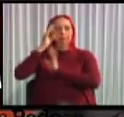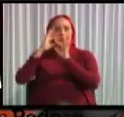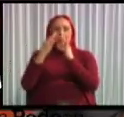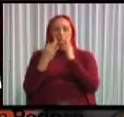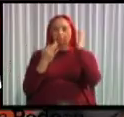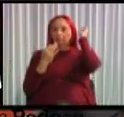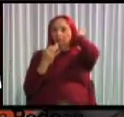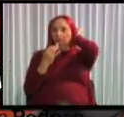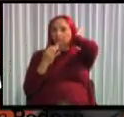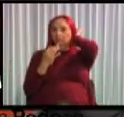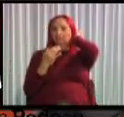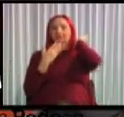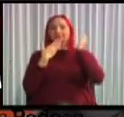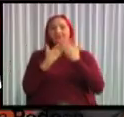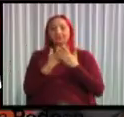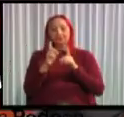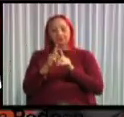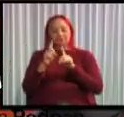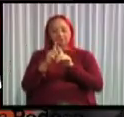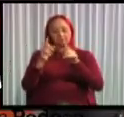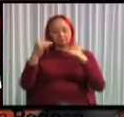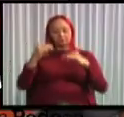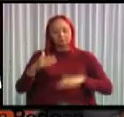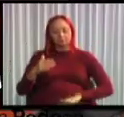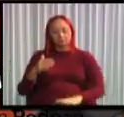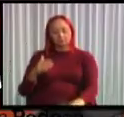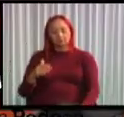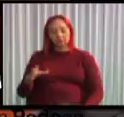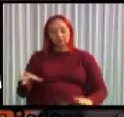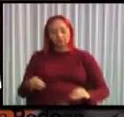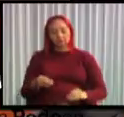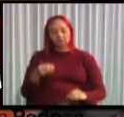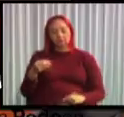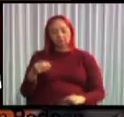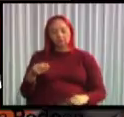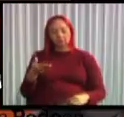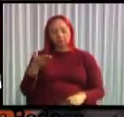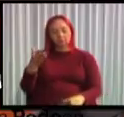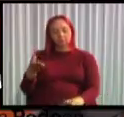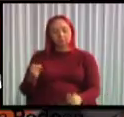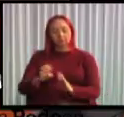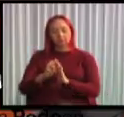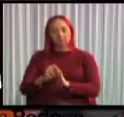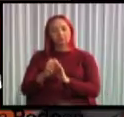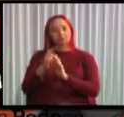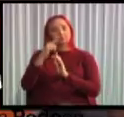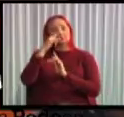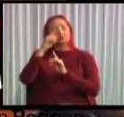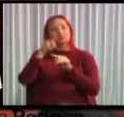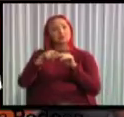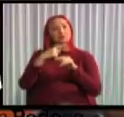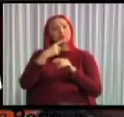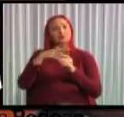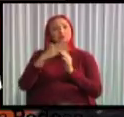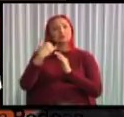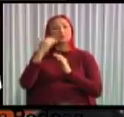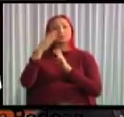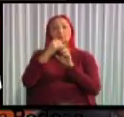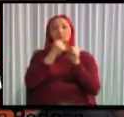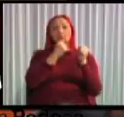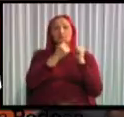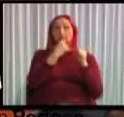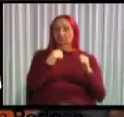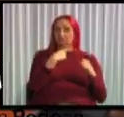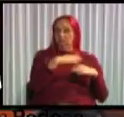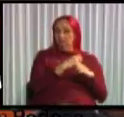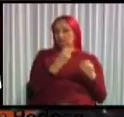familia. Y también le agregaría el hecho de dar ejemplo uno mismo también. Yo no le puedo decir a mi hijo que haga ejercicio si